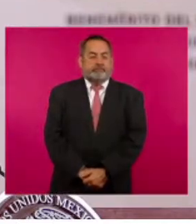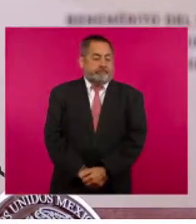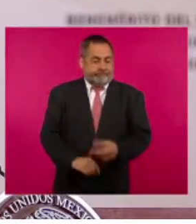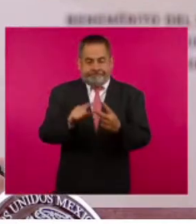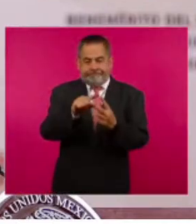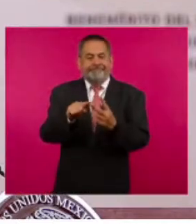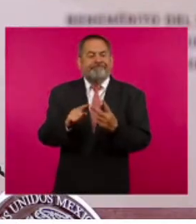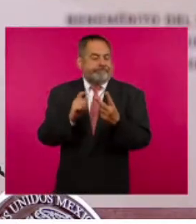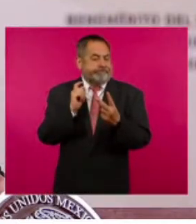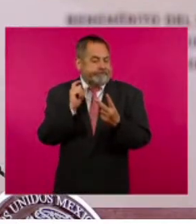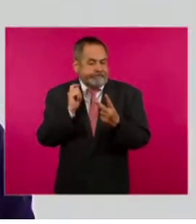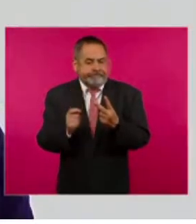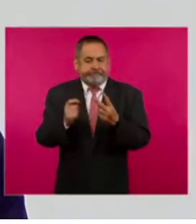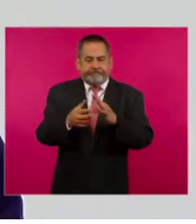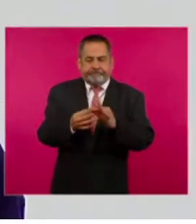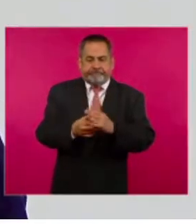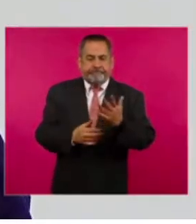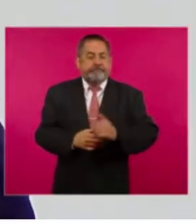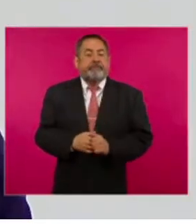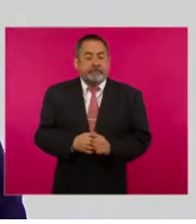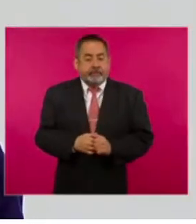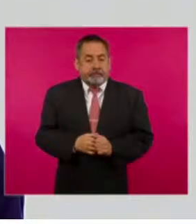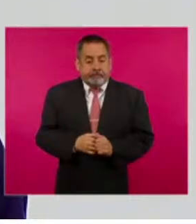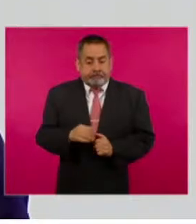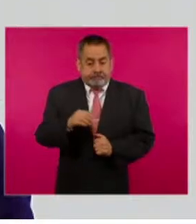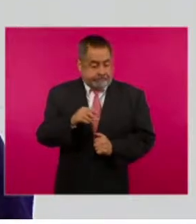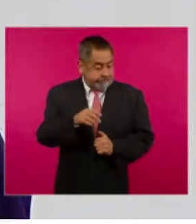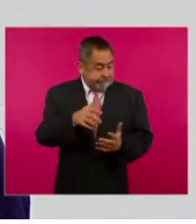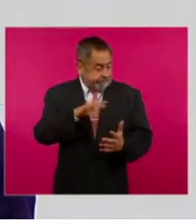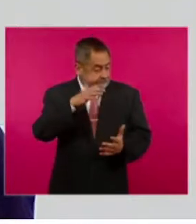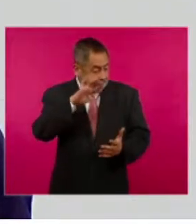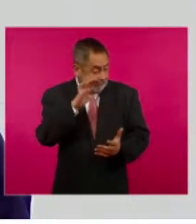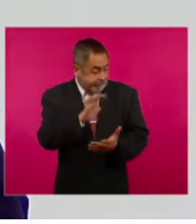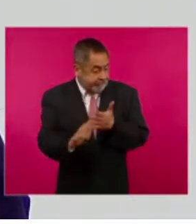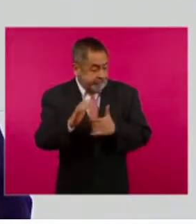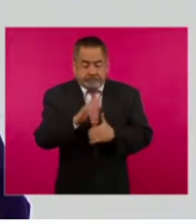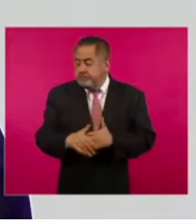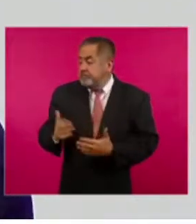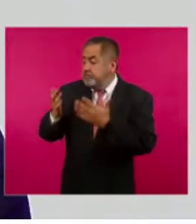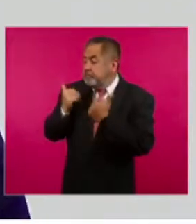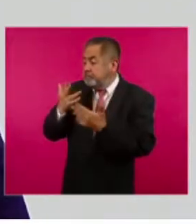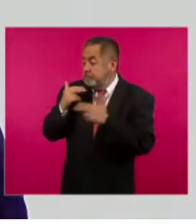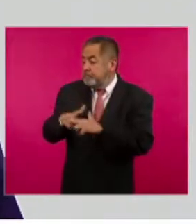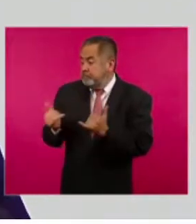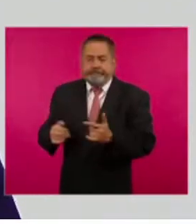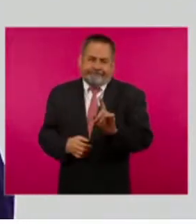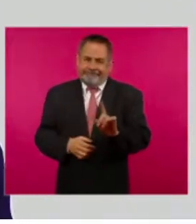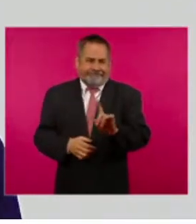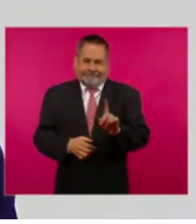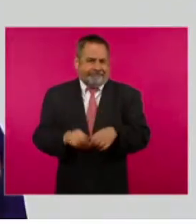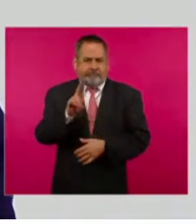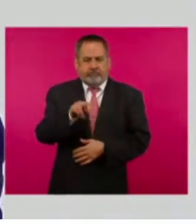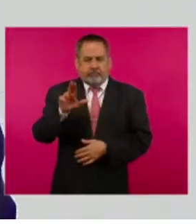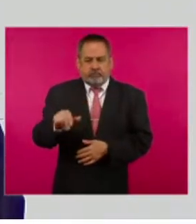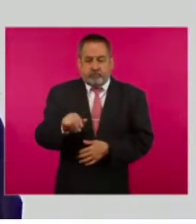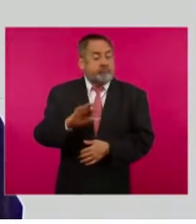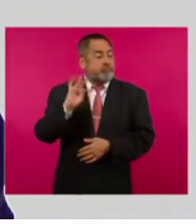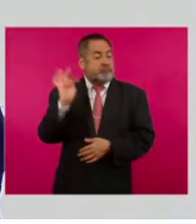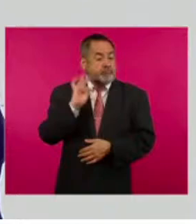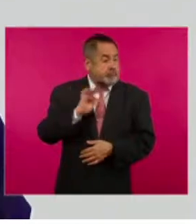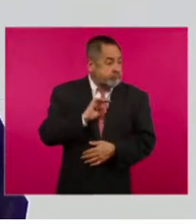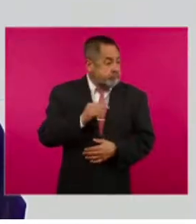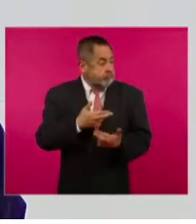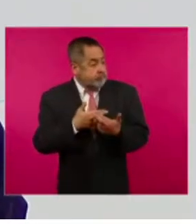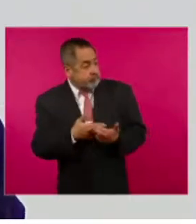Dos cosas. Esto quiere decir que nunca se queda nadie sin medicamento y que si la proveeduría no